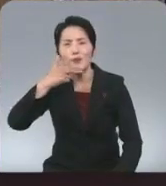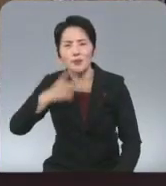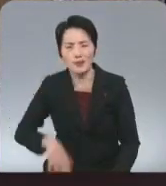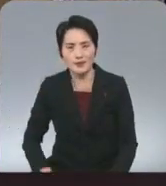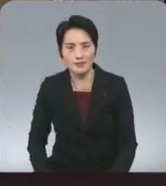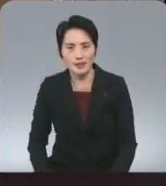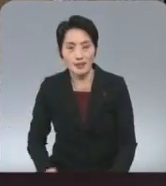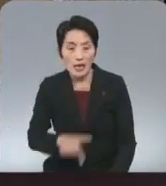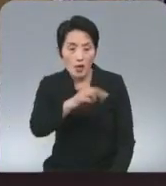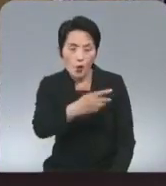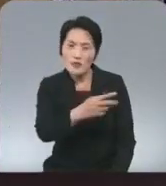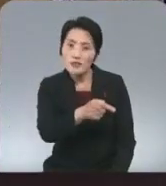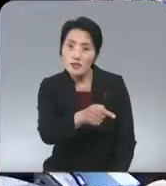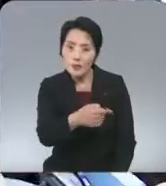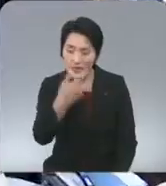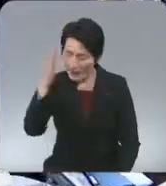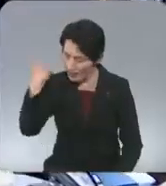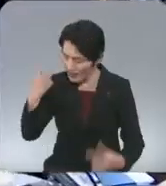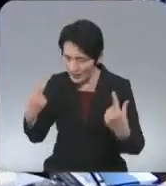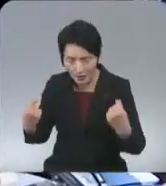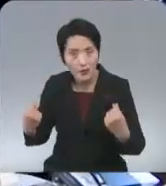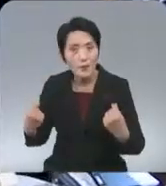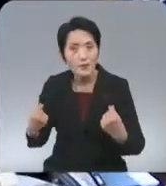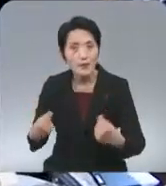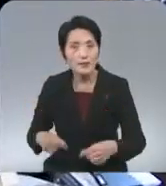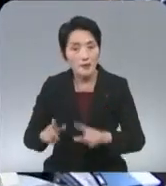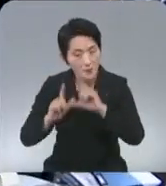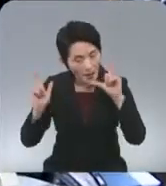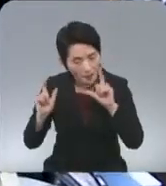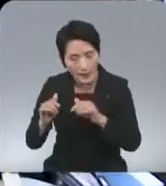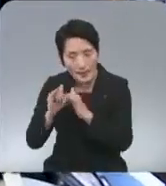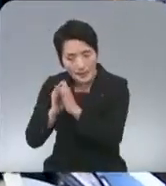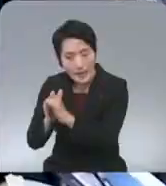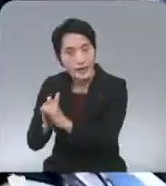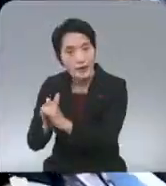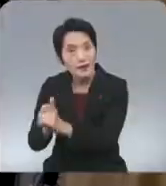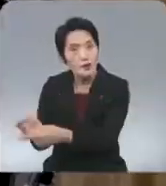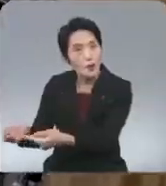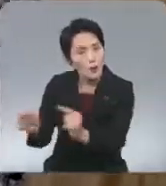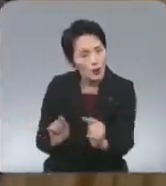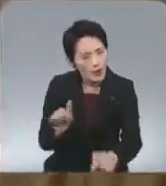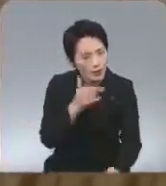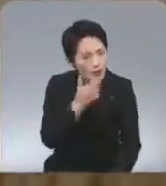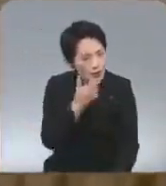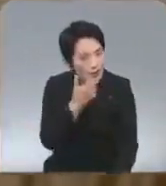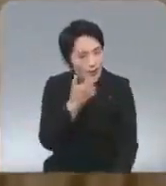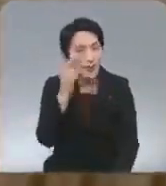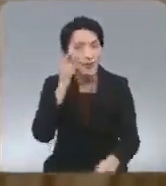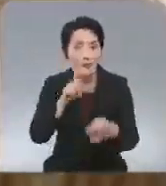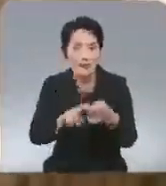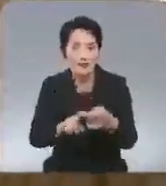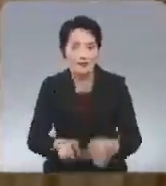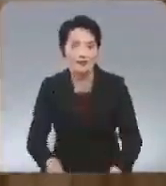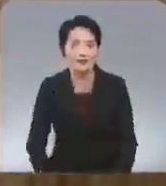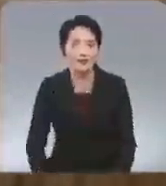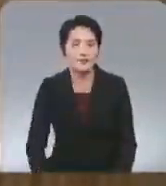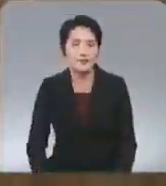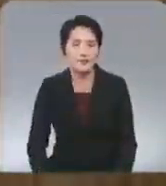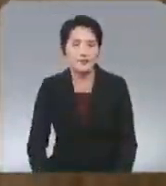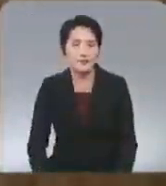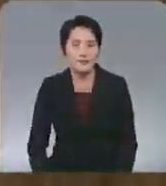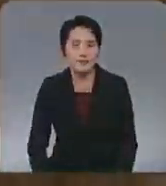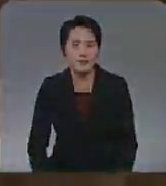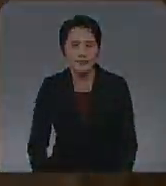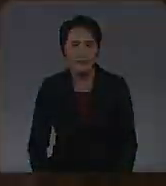su inclusión entre las mejores películas de New York Times 2022 podría jugar a favor de la película surcoreana en la gala de los oscars